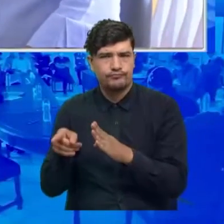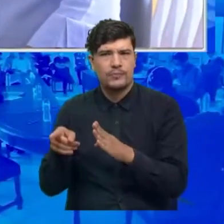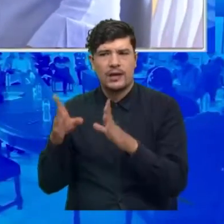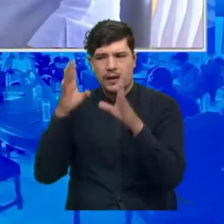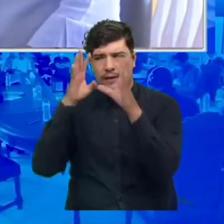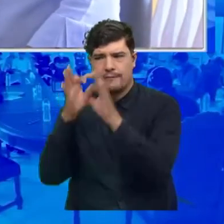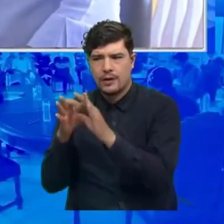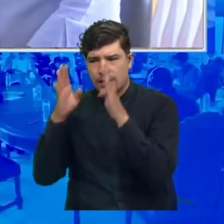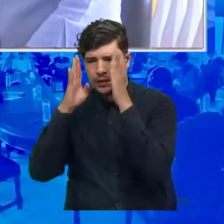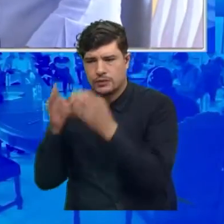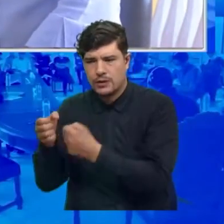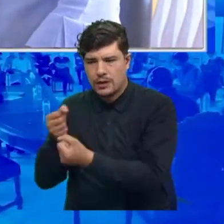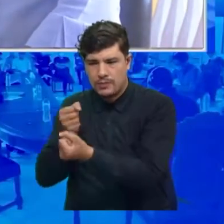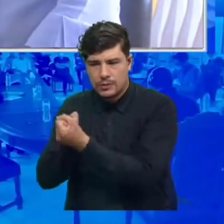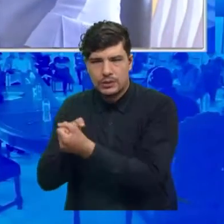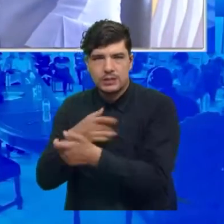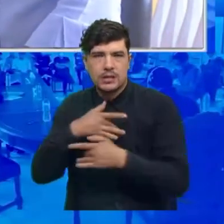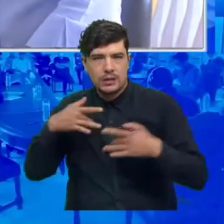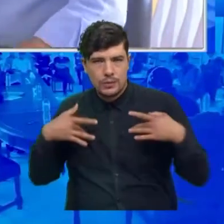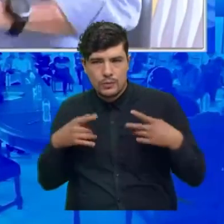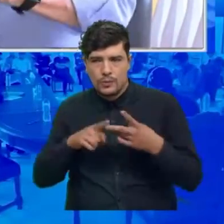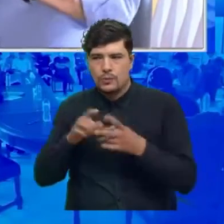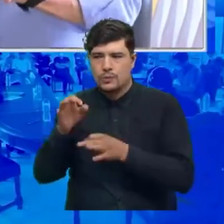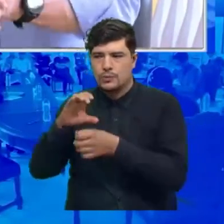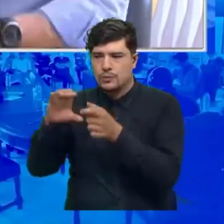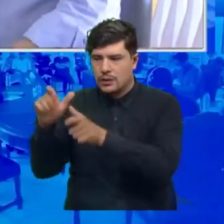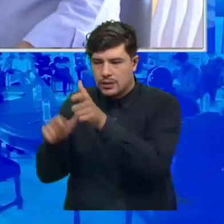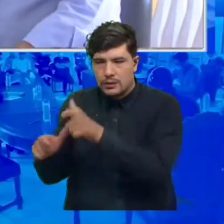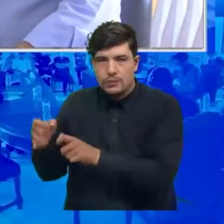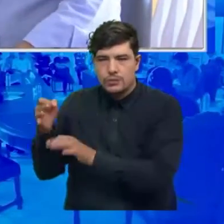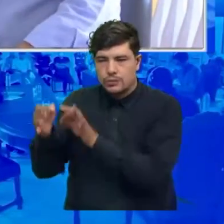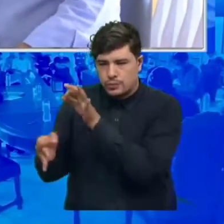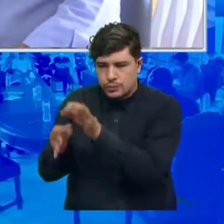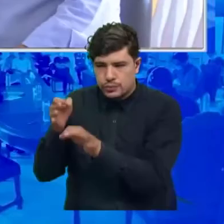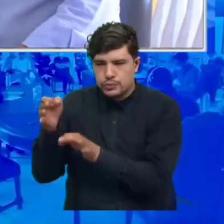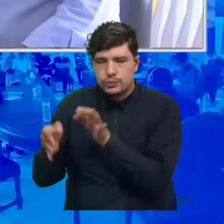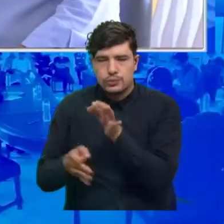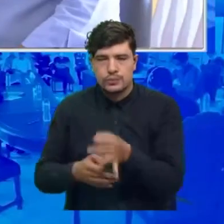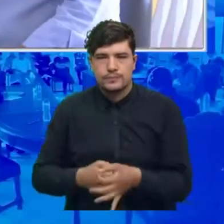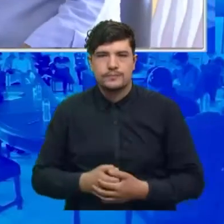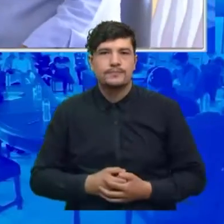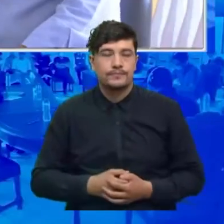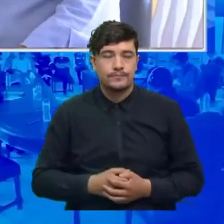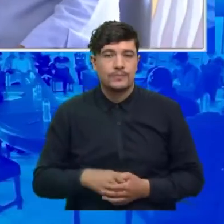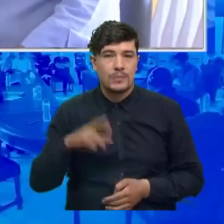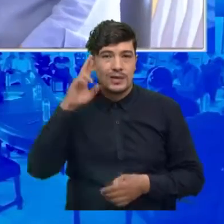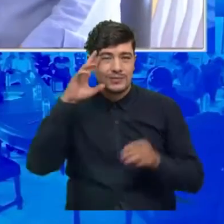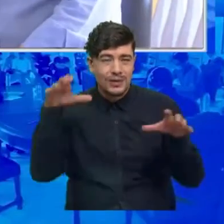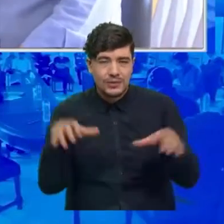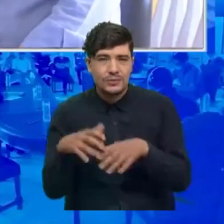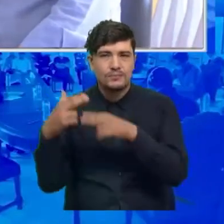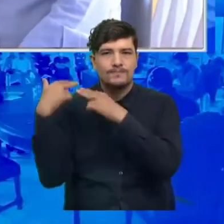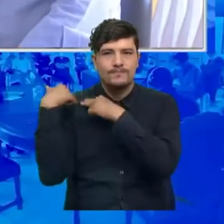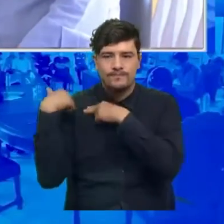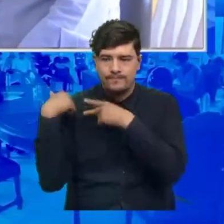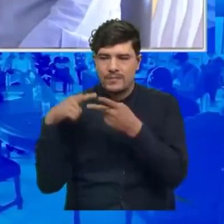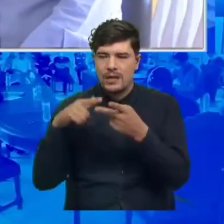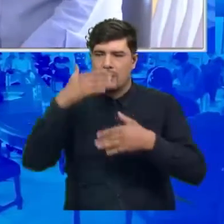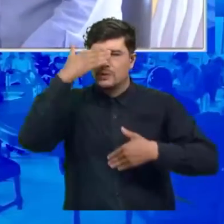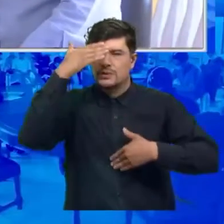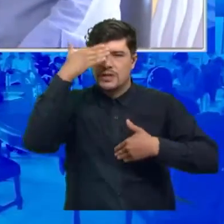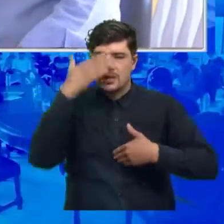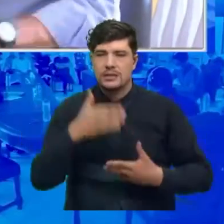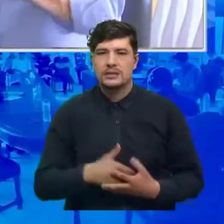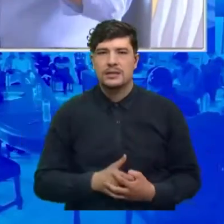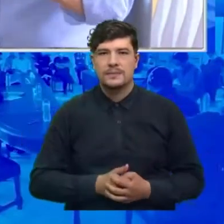y la protección de nuestro ciudadano entonces aquí tenemos que actuar mucho con responsabilidad con conciencia y cuando no se